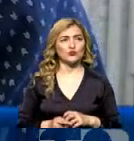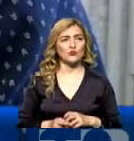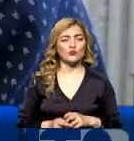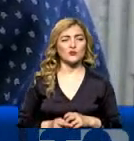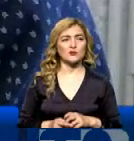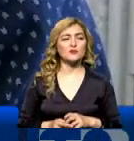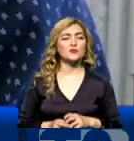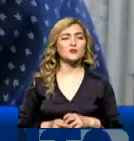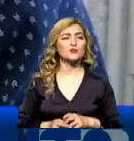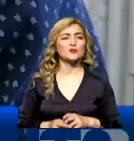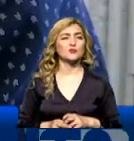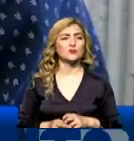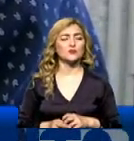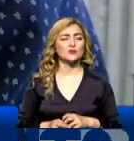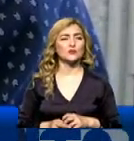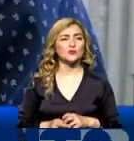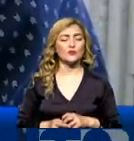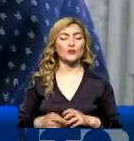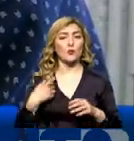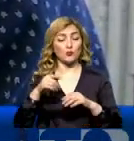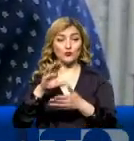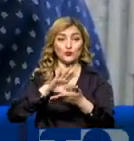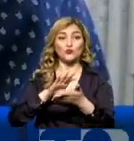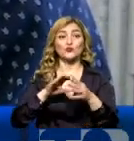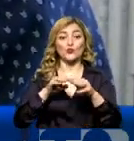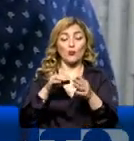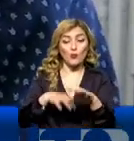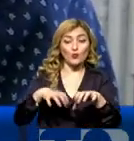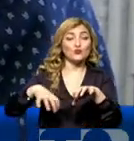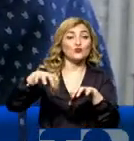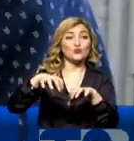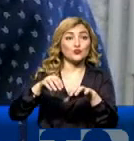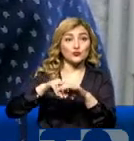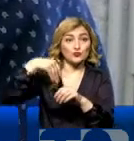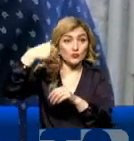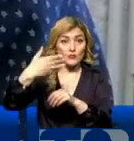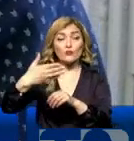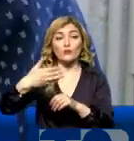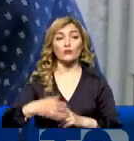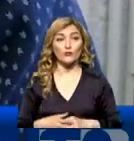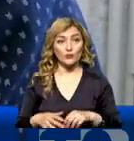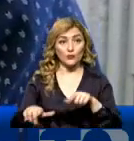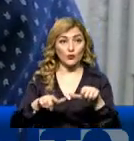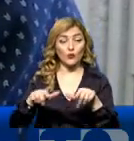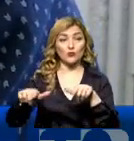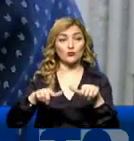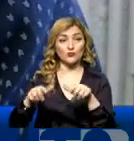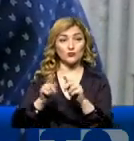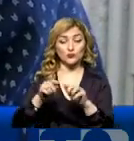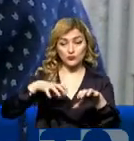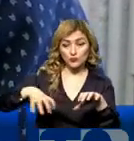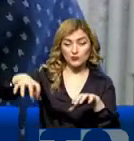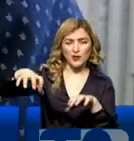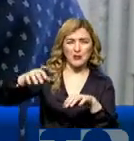de los centros parroquiales hacia las partes más vulnerables, digamos, de las